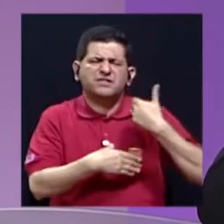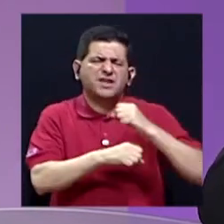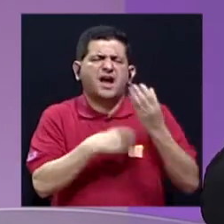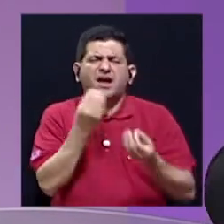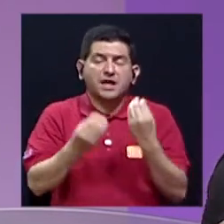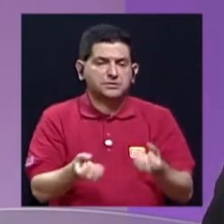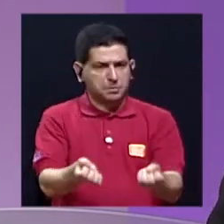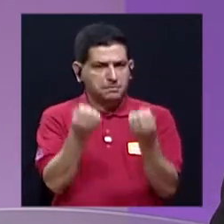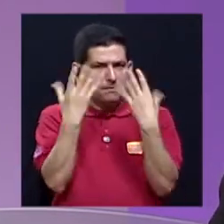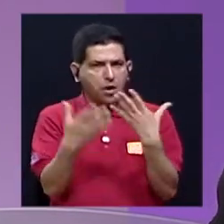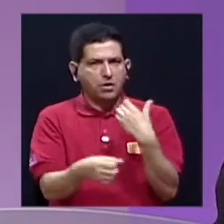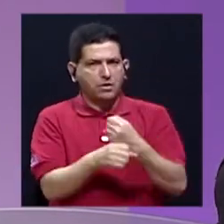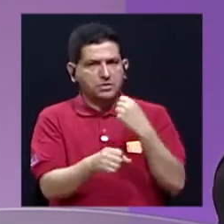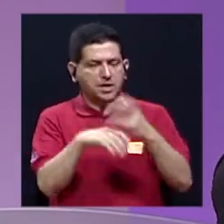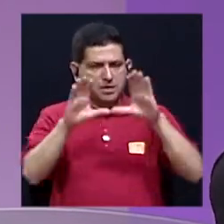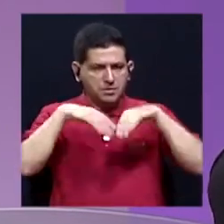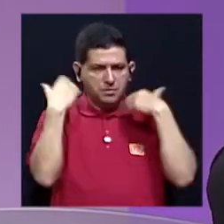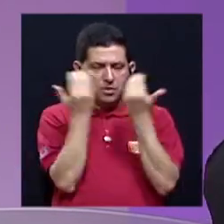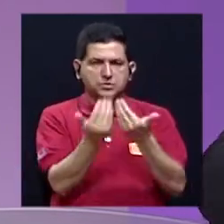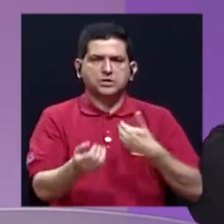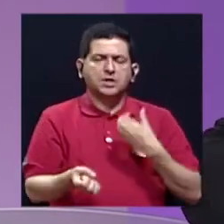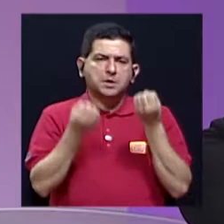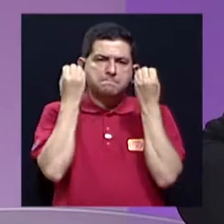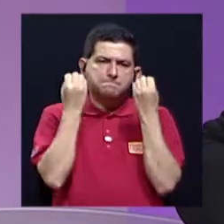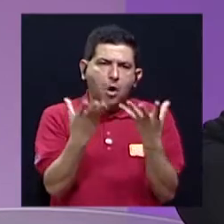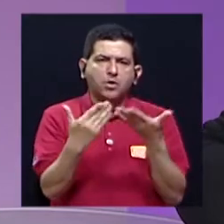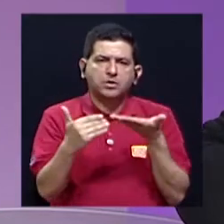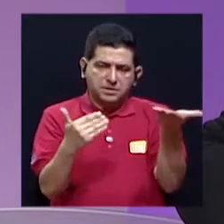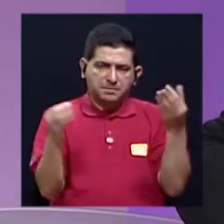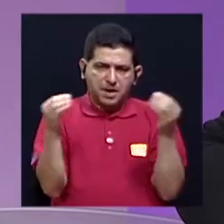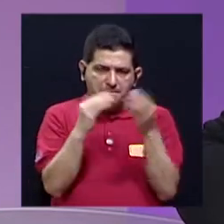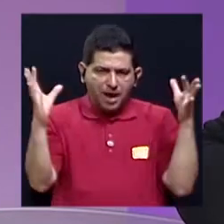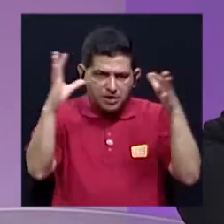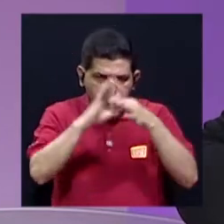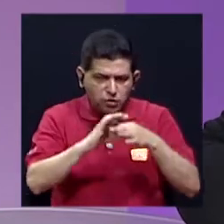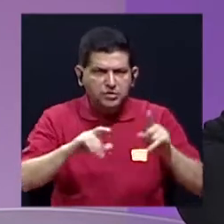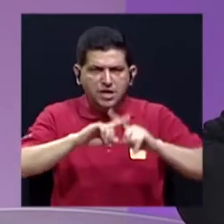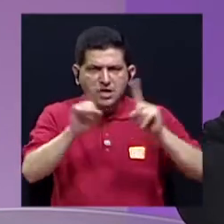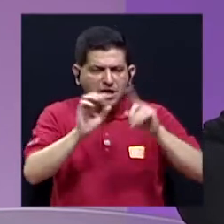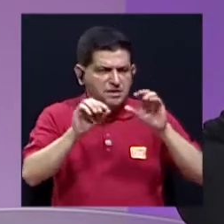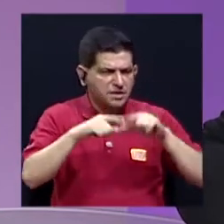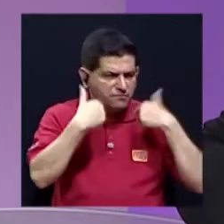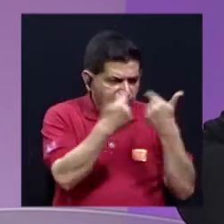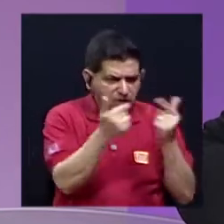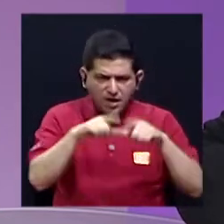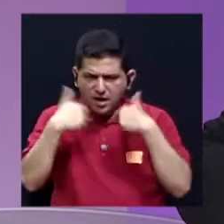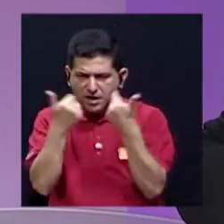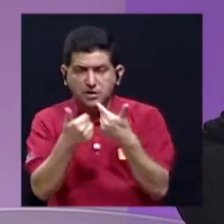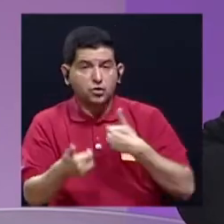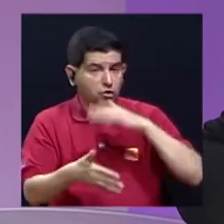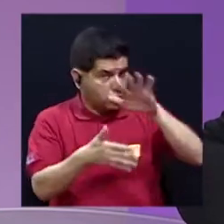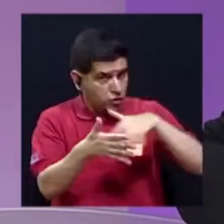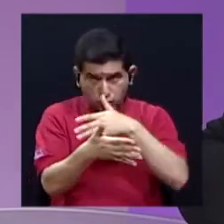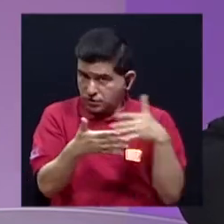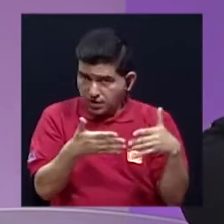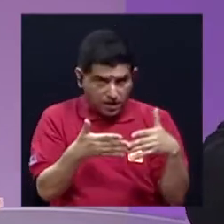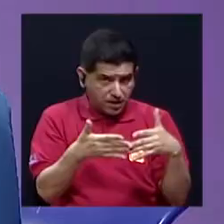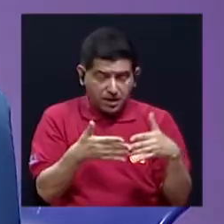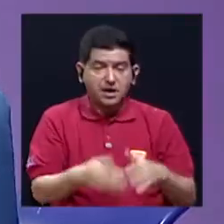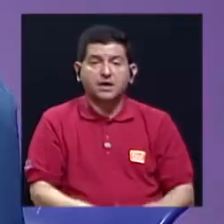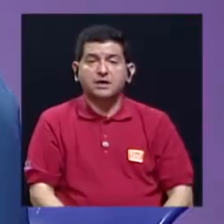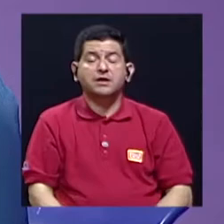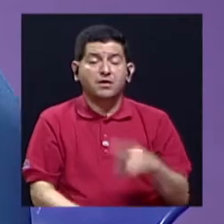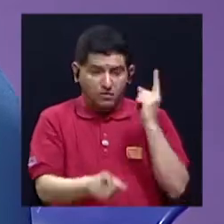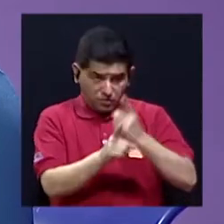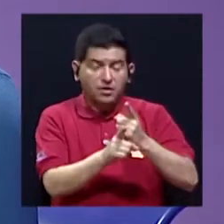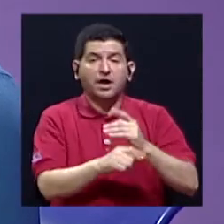hay mucho que hacer, un consejo tiene mucho que hacer. Más si se coordina tantas comisiones y tiene que hacer tantos informes. Porque no tienen horario. Porque no tenemos